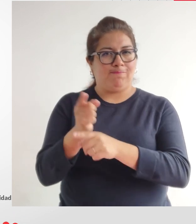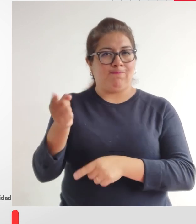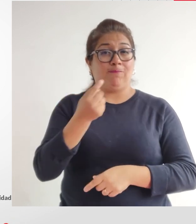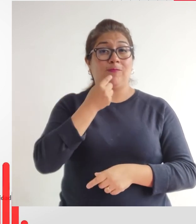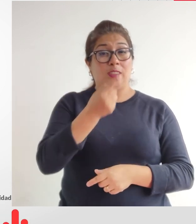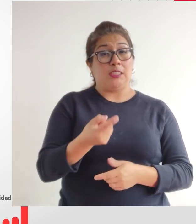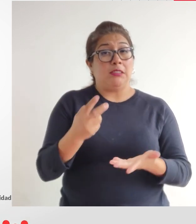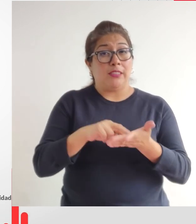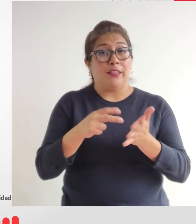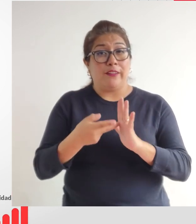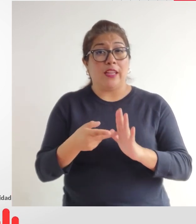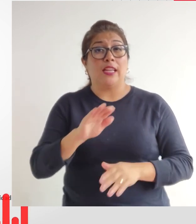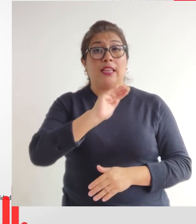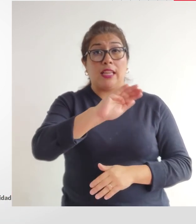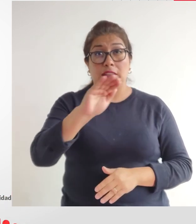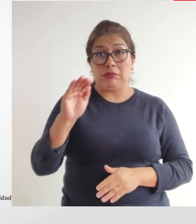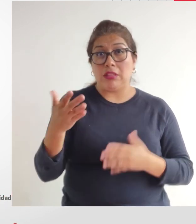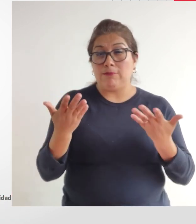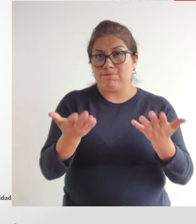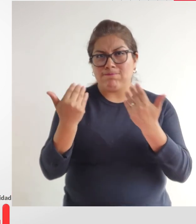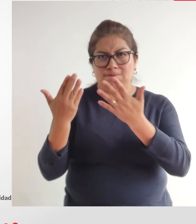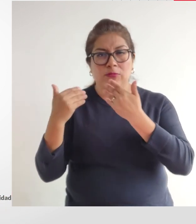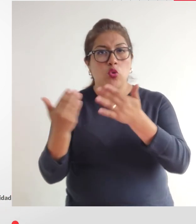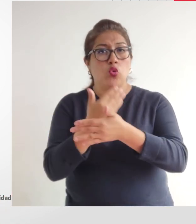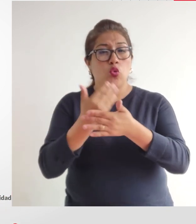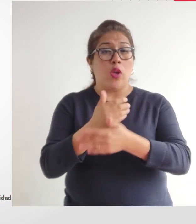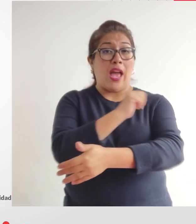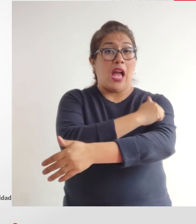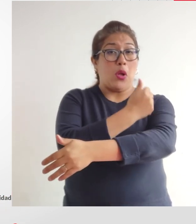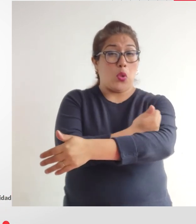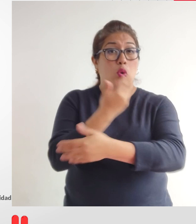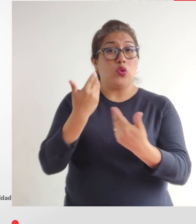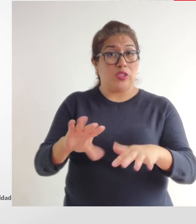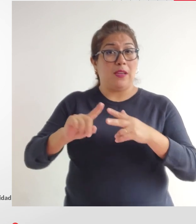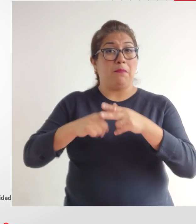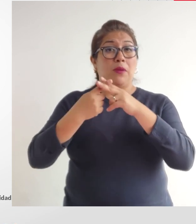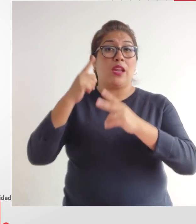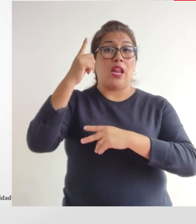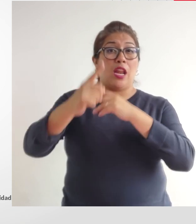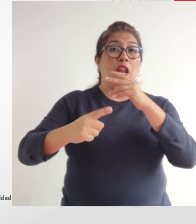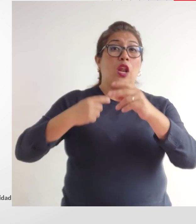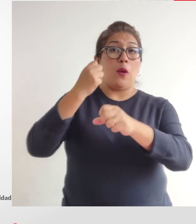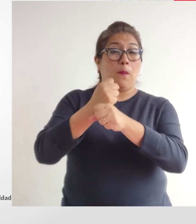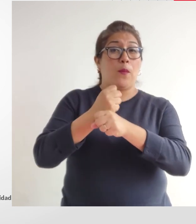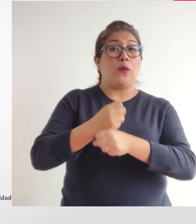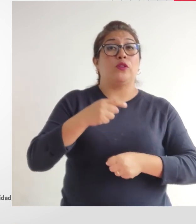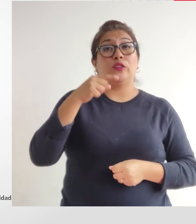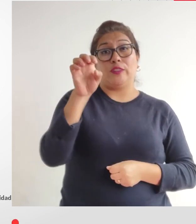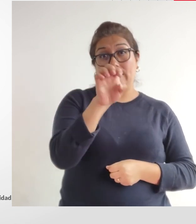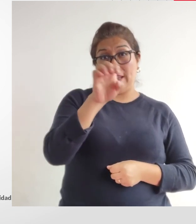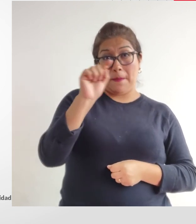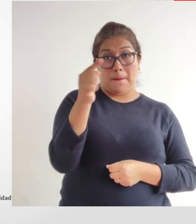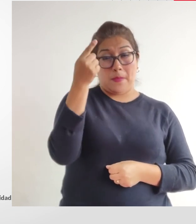este es un llamado a las nuevas autoridades que empiezan su gestión a partir del primero de enero